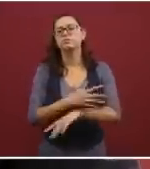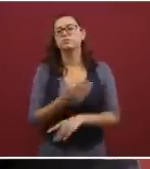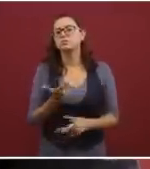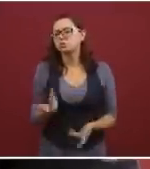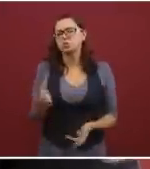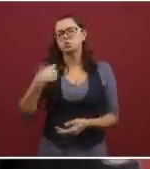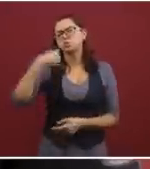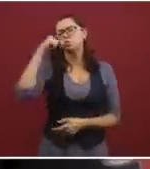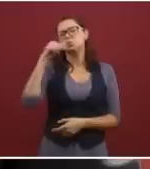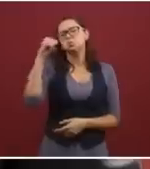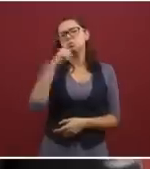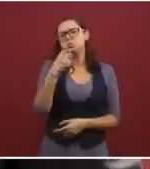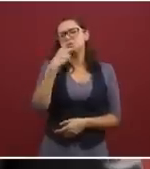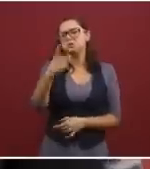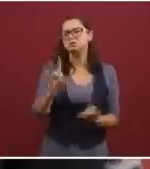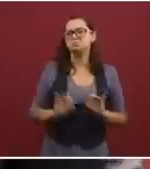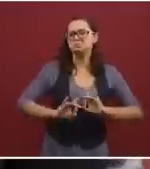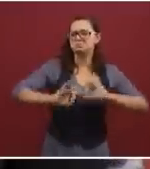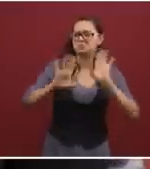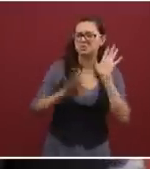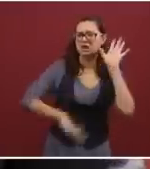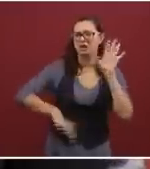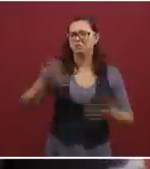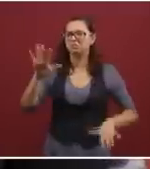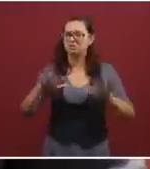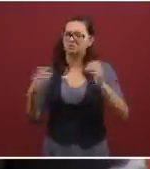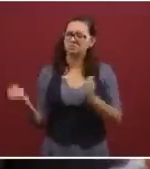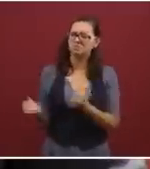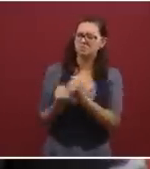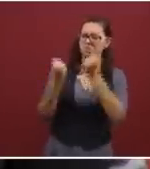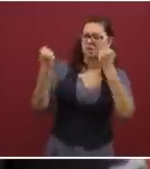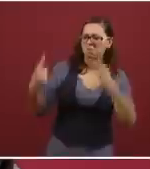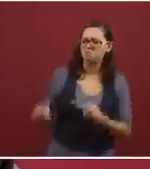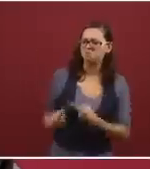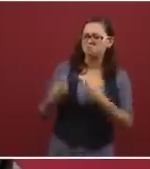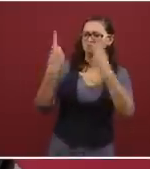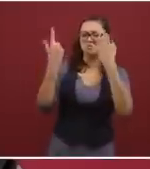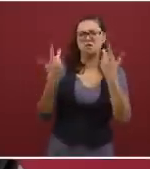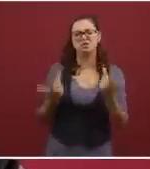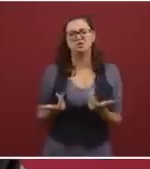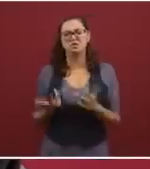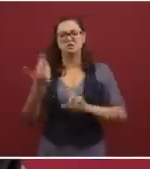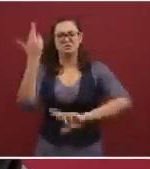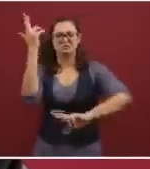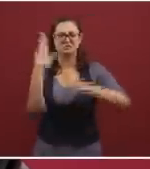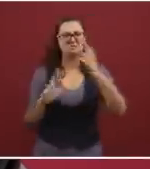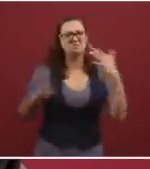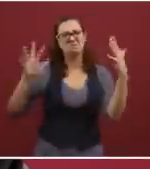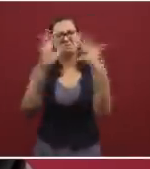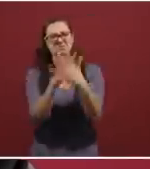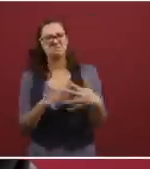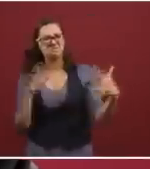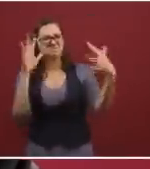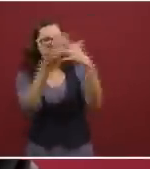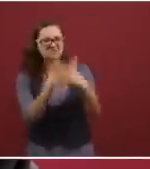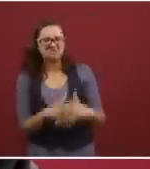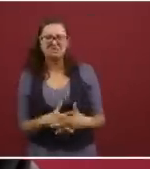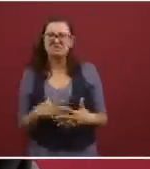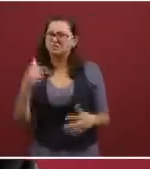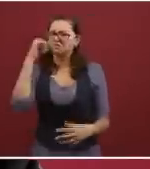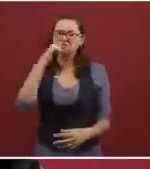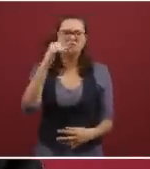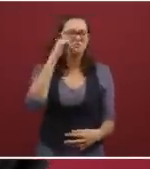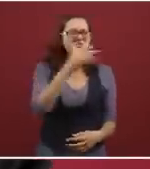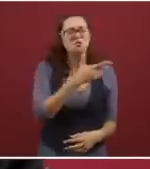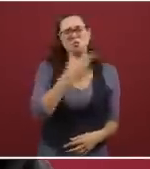presentan confrontaciones, hay revoluciones, hay enfrentamientos armados